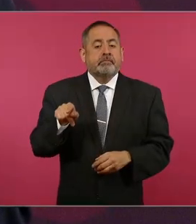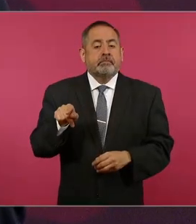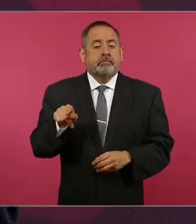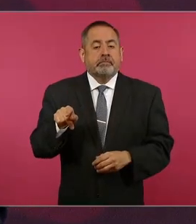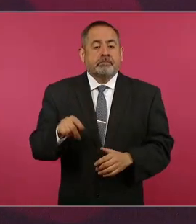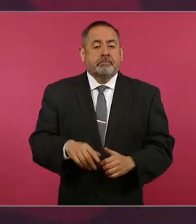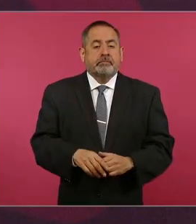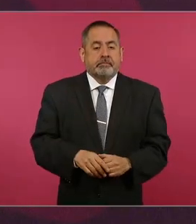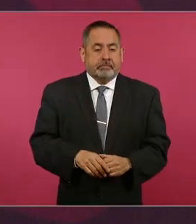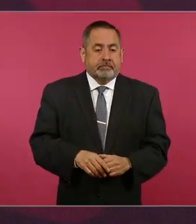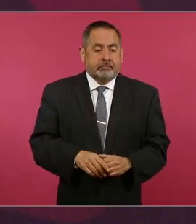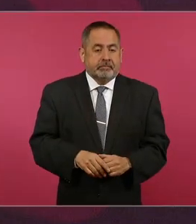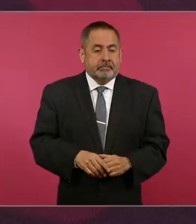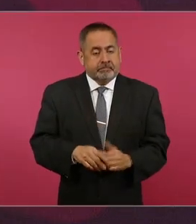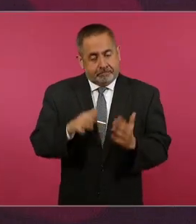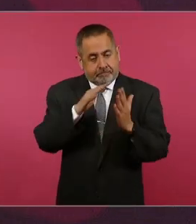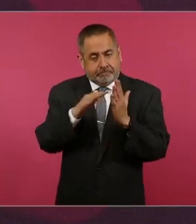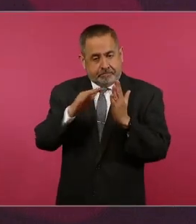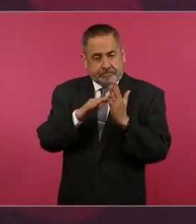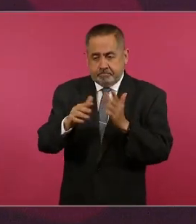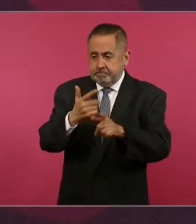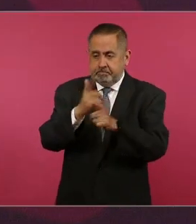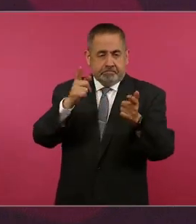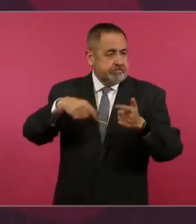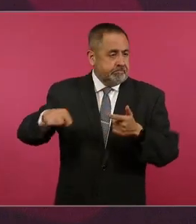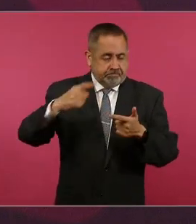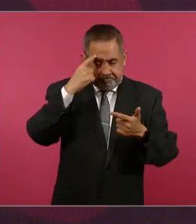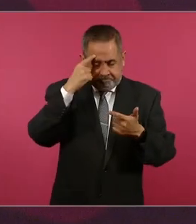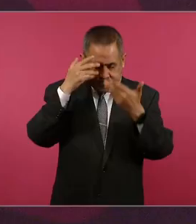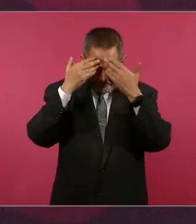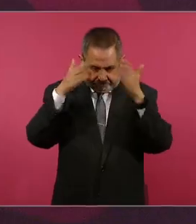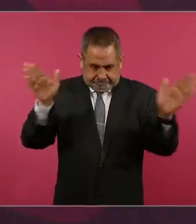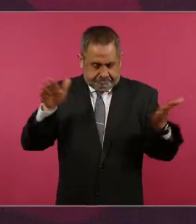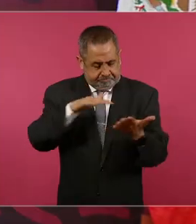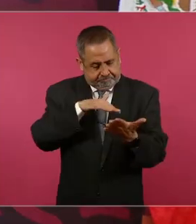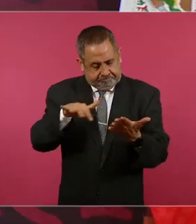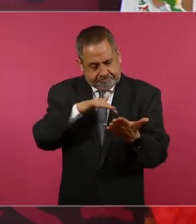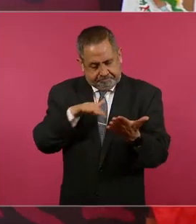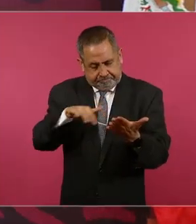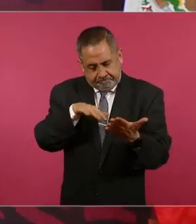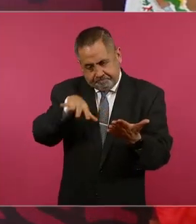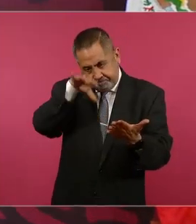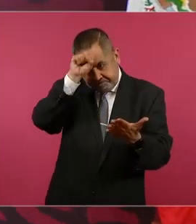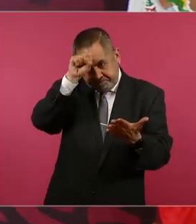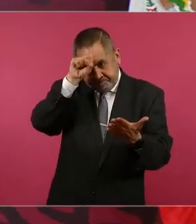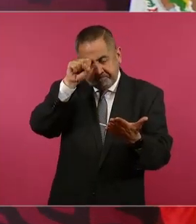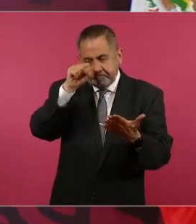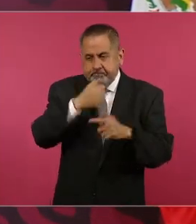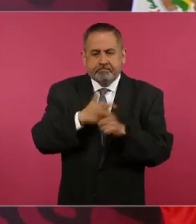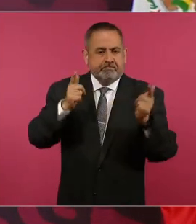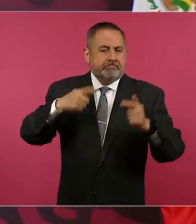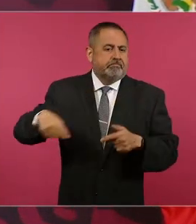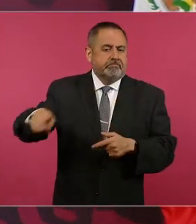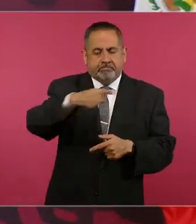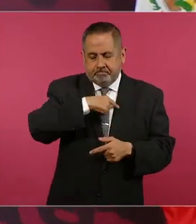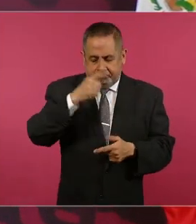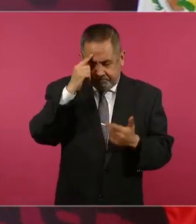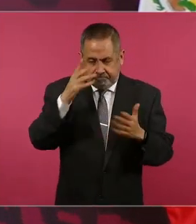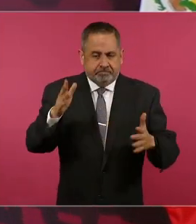hay que leer en libertad hay que leer en libertad y